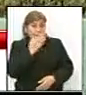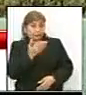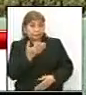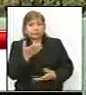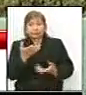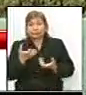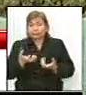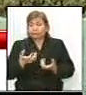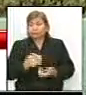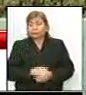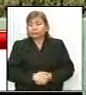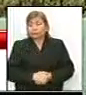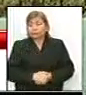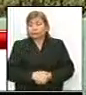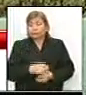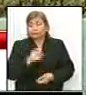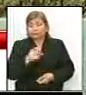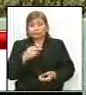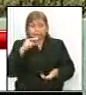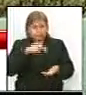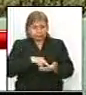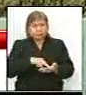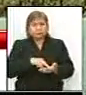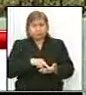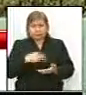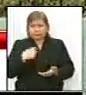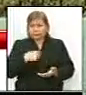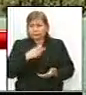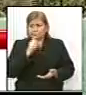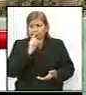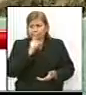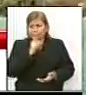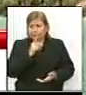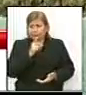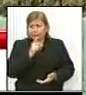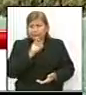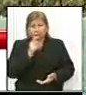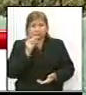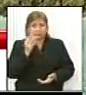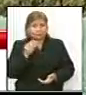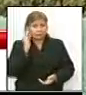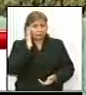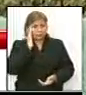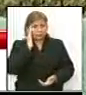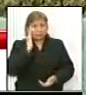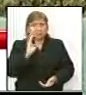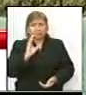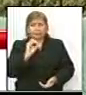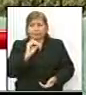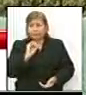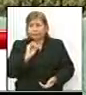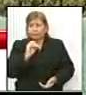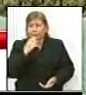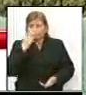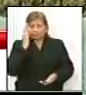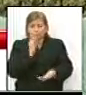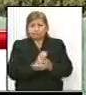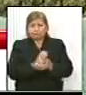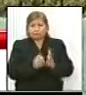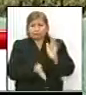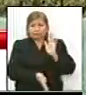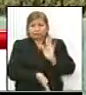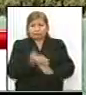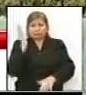quisiera, y lo vamos a parar, pero sabe el consorcio, si nosotros como poblanos lo paramos, ellos se van